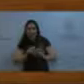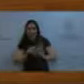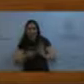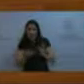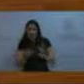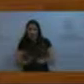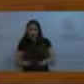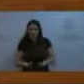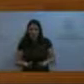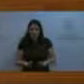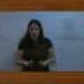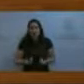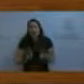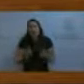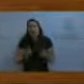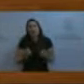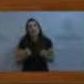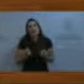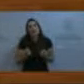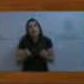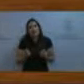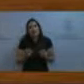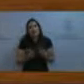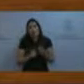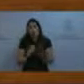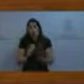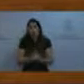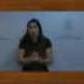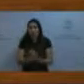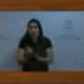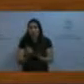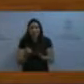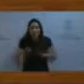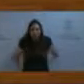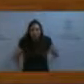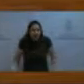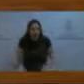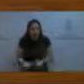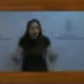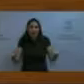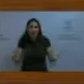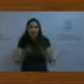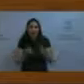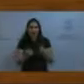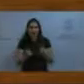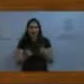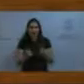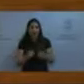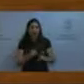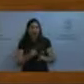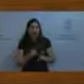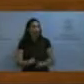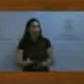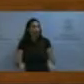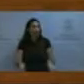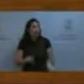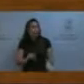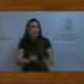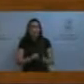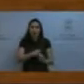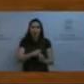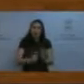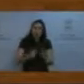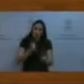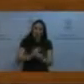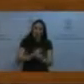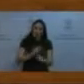Lo que hubo es una absoluta, una vez más, inactividad, y lo que entendemos es que esto es una nueva presión al